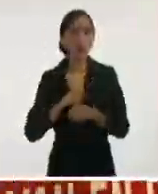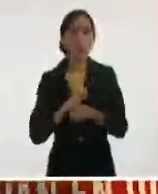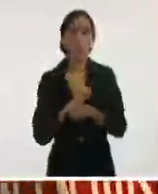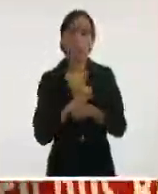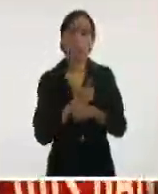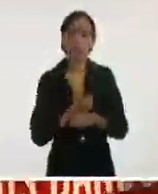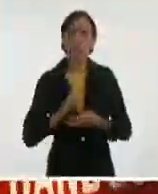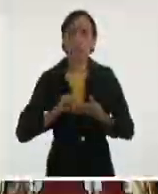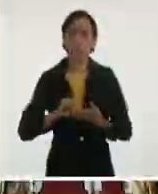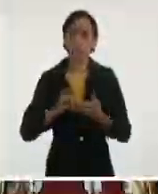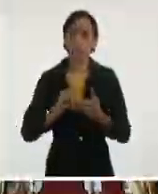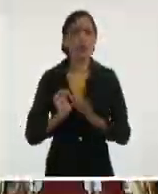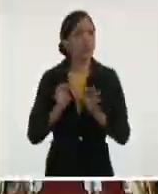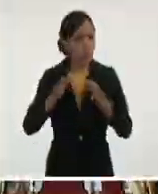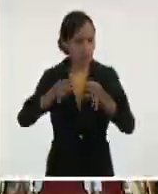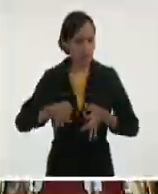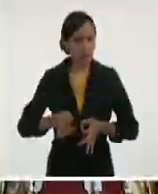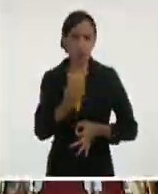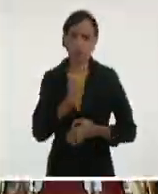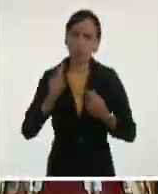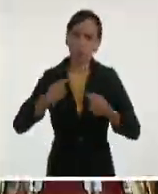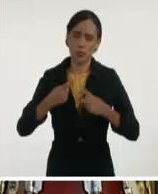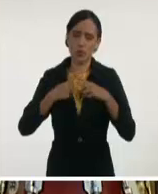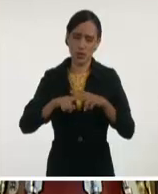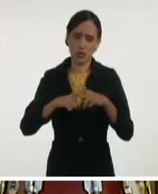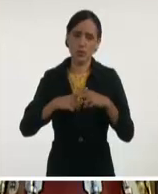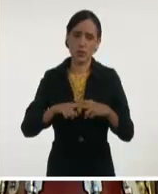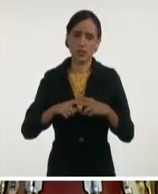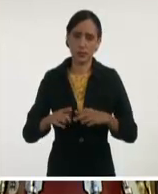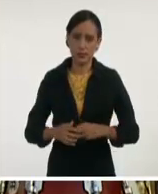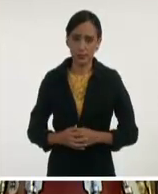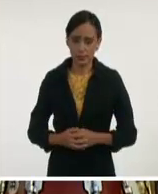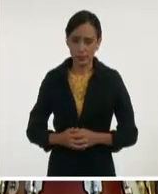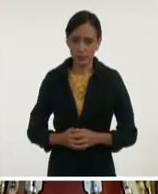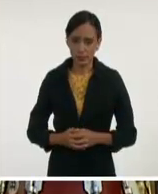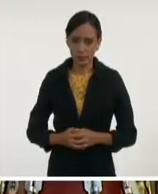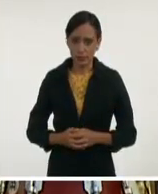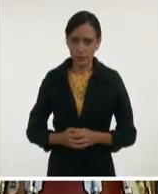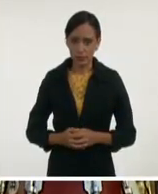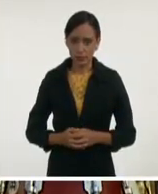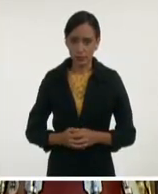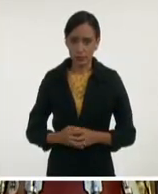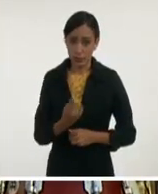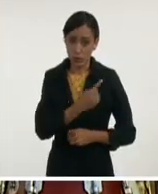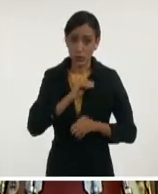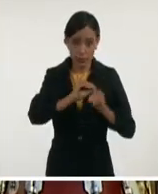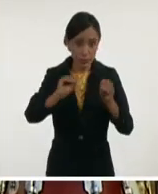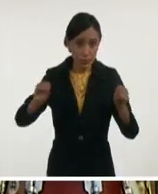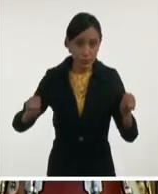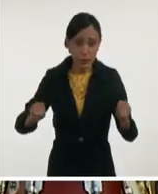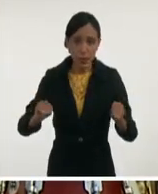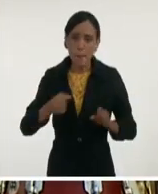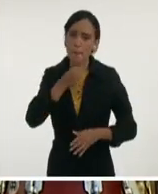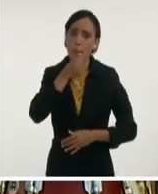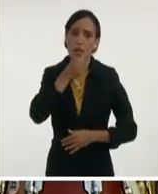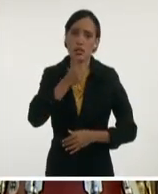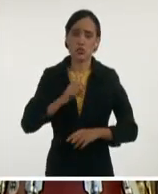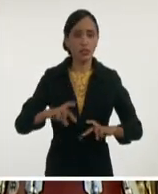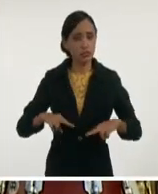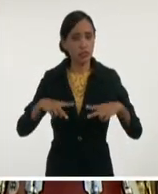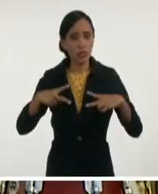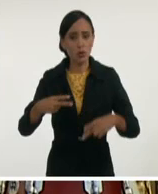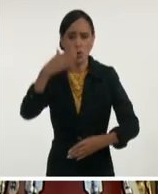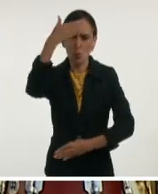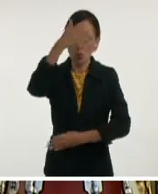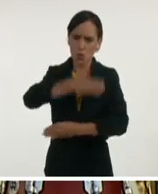tanto daño hacen. Los hemos convocado para denunciar una vez más el bloqueo, la agresión